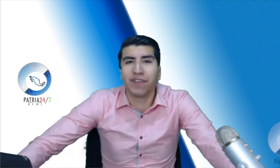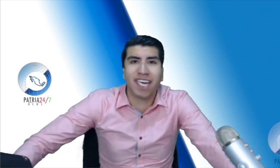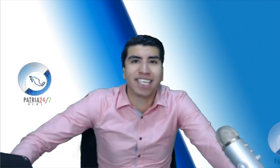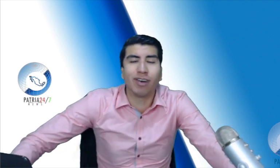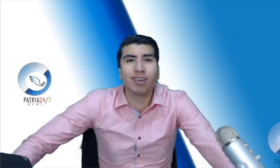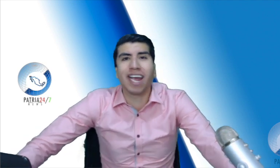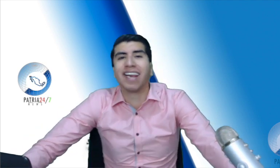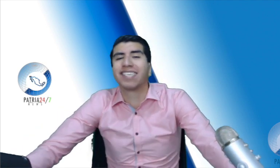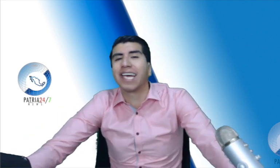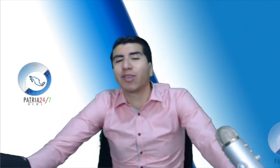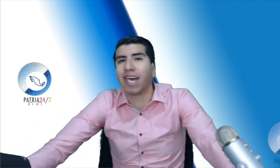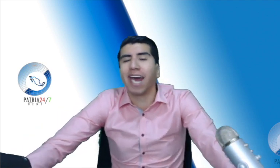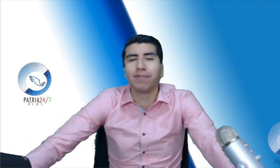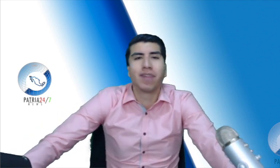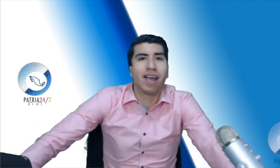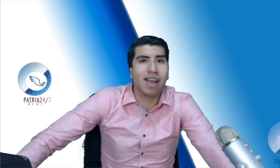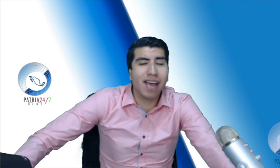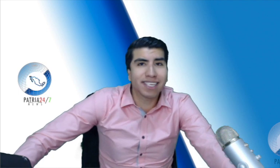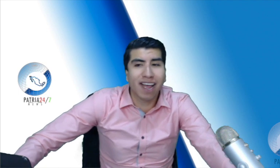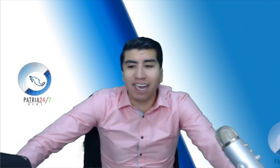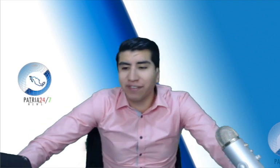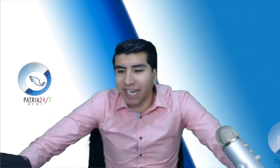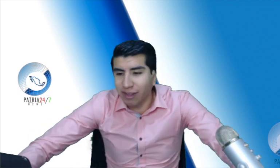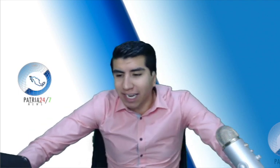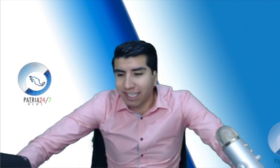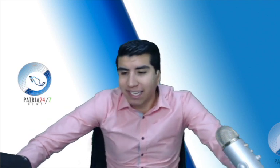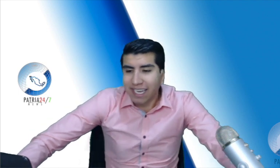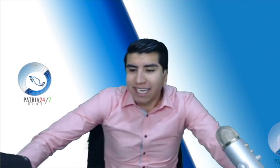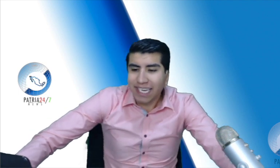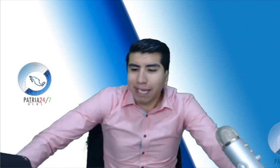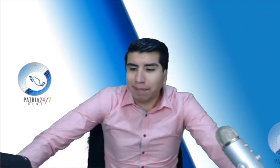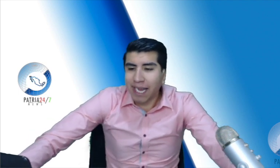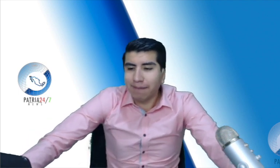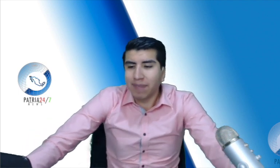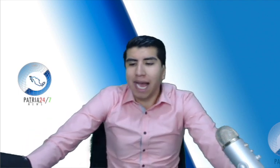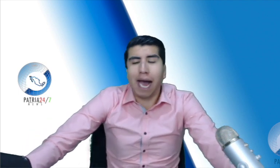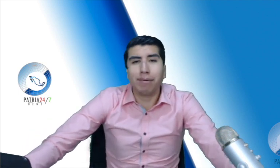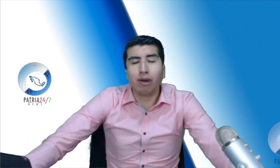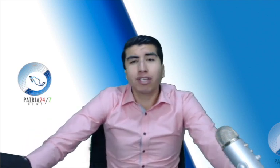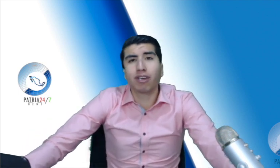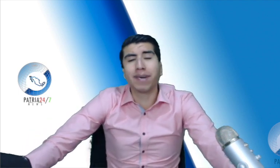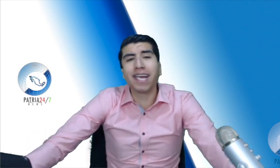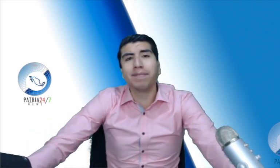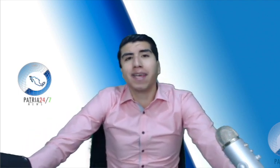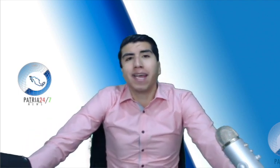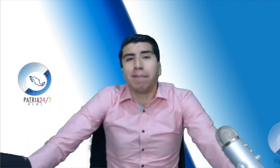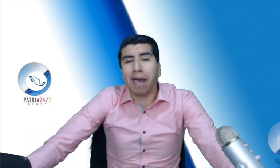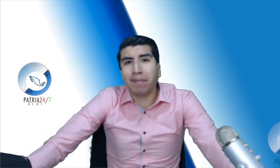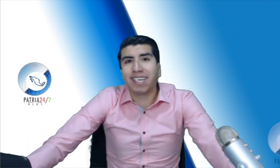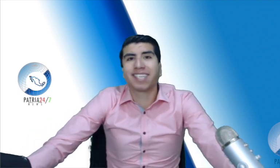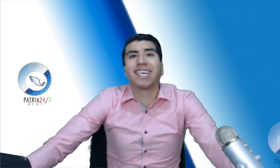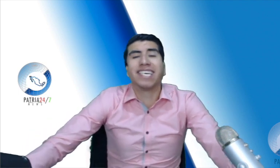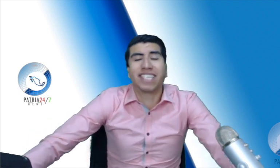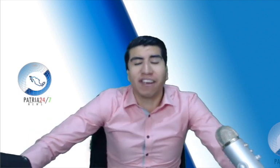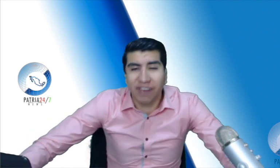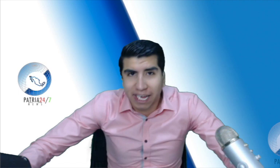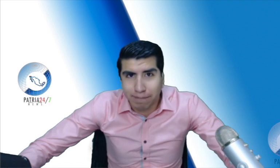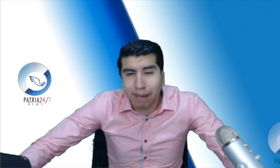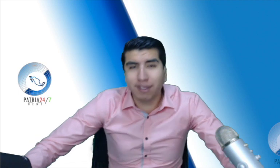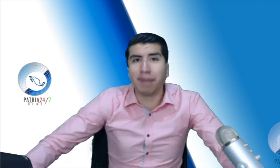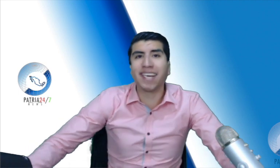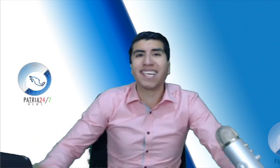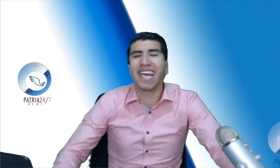de calificación que le hicieron llegar las calificadoras. Y también habló sobre Pemex y